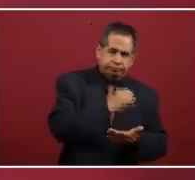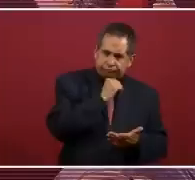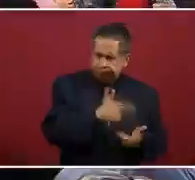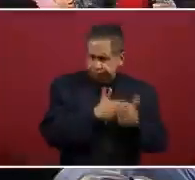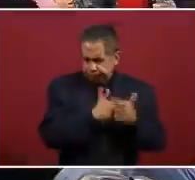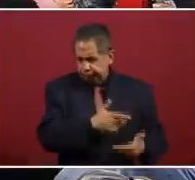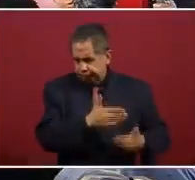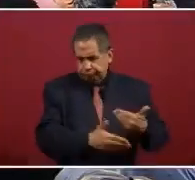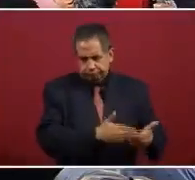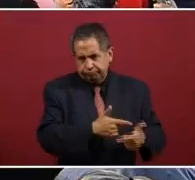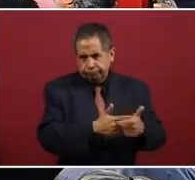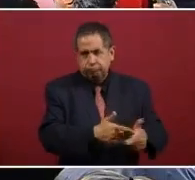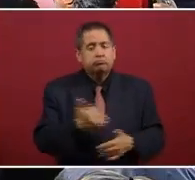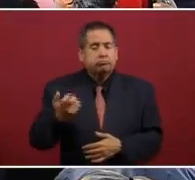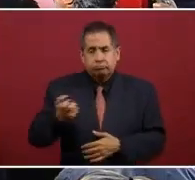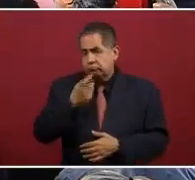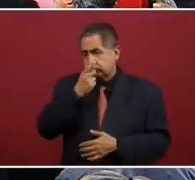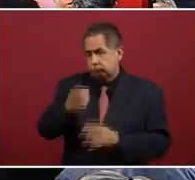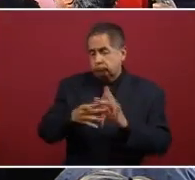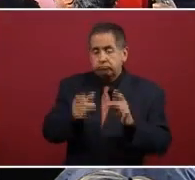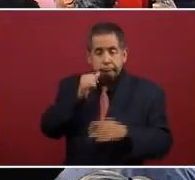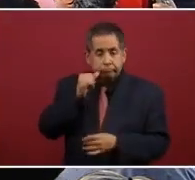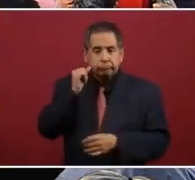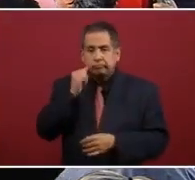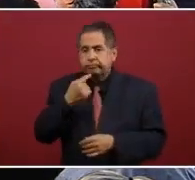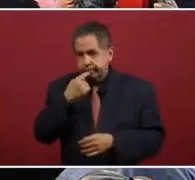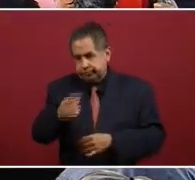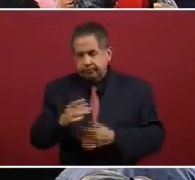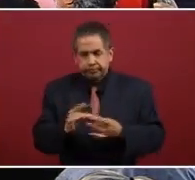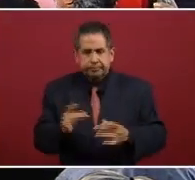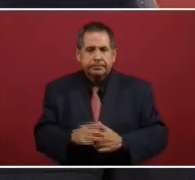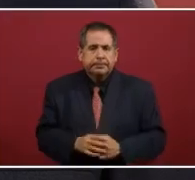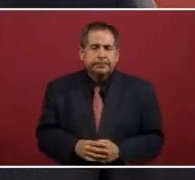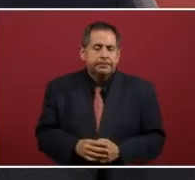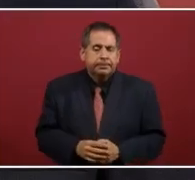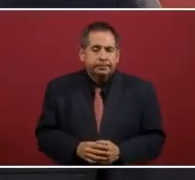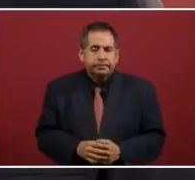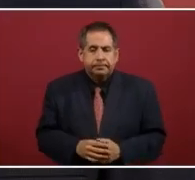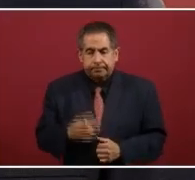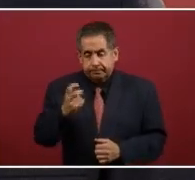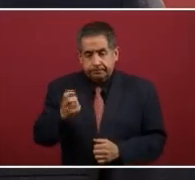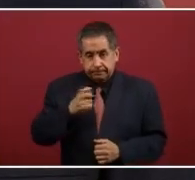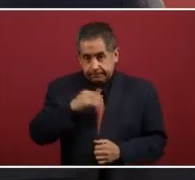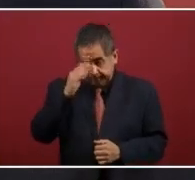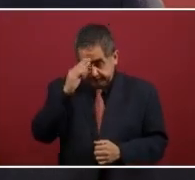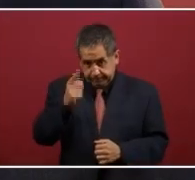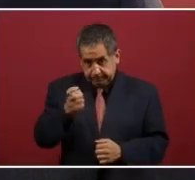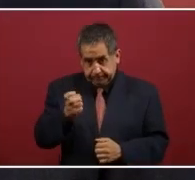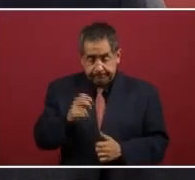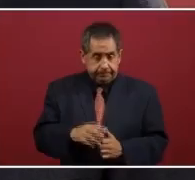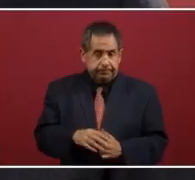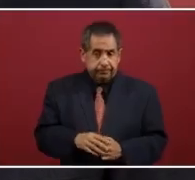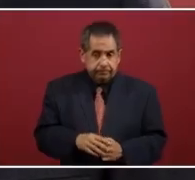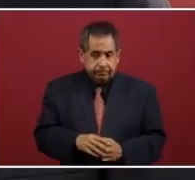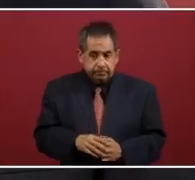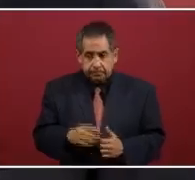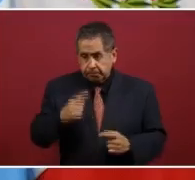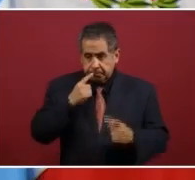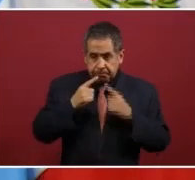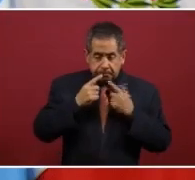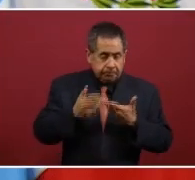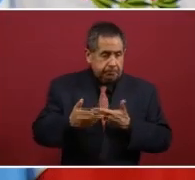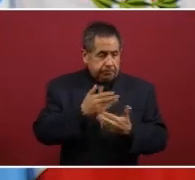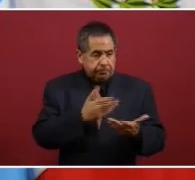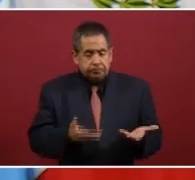producción. Eso fue lo que se vio ayer. Esa fue la consulta que le